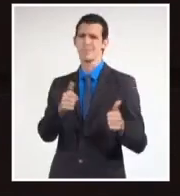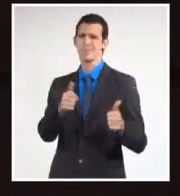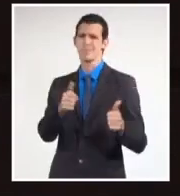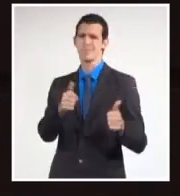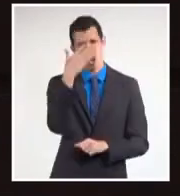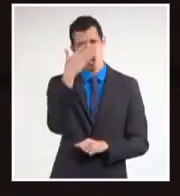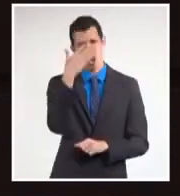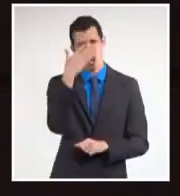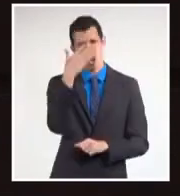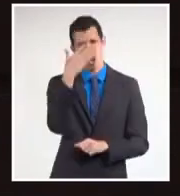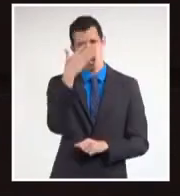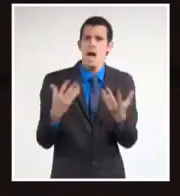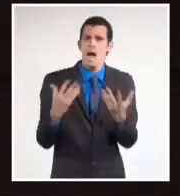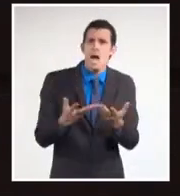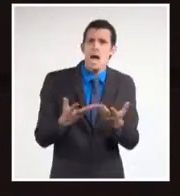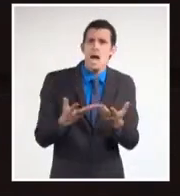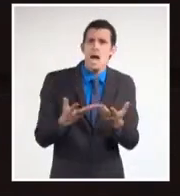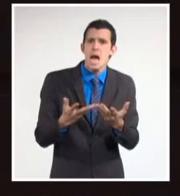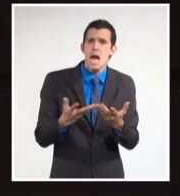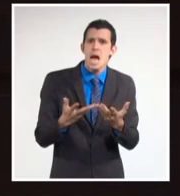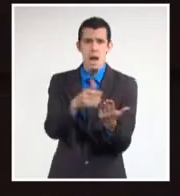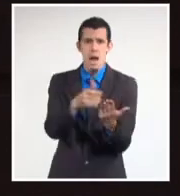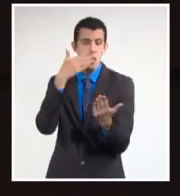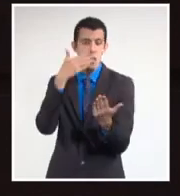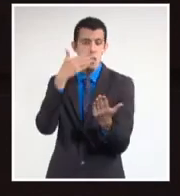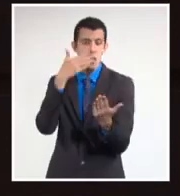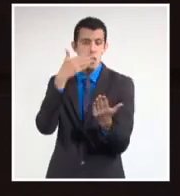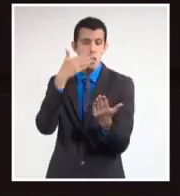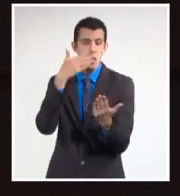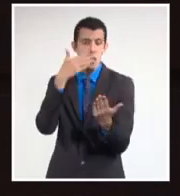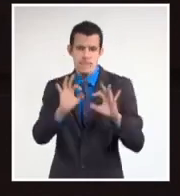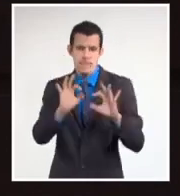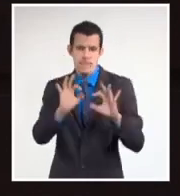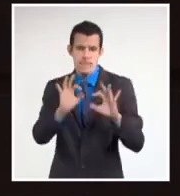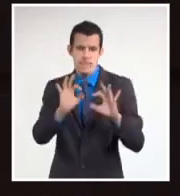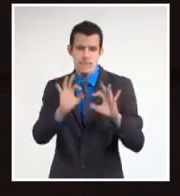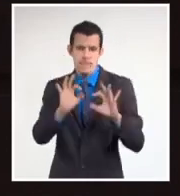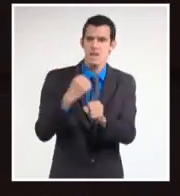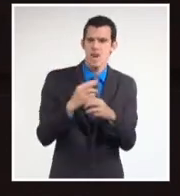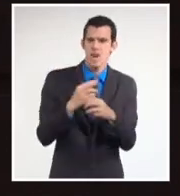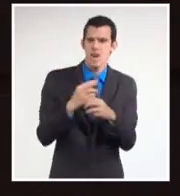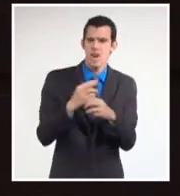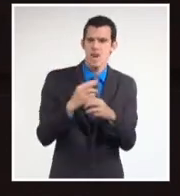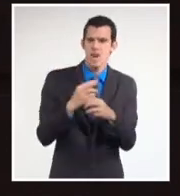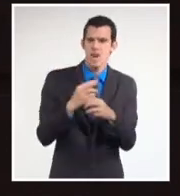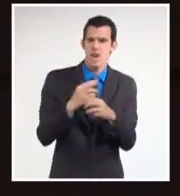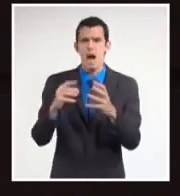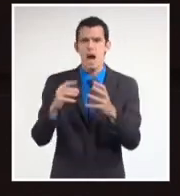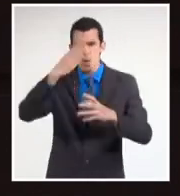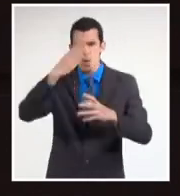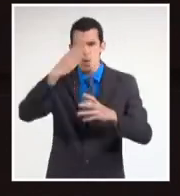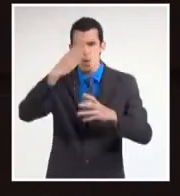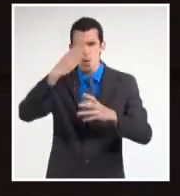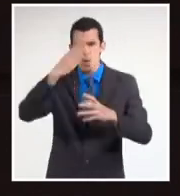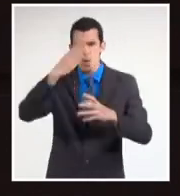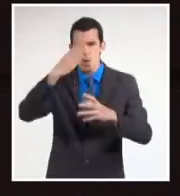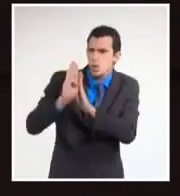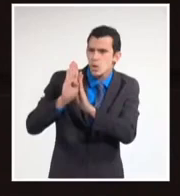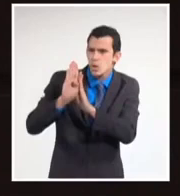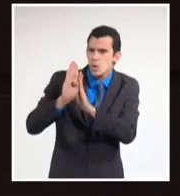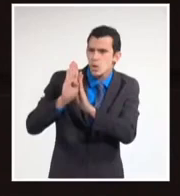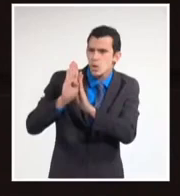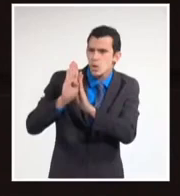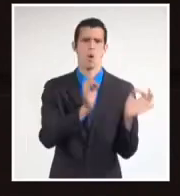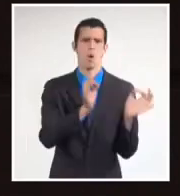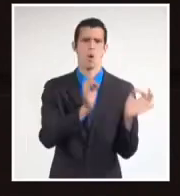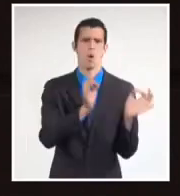aportar al ingreso que necesita esa producción para ser rentable, para aportarle al país, para sustituir la importación. Por lo tanto, es un plan de azúcar y de